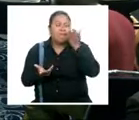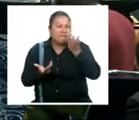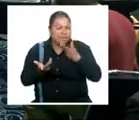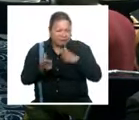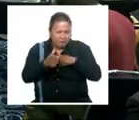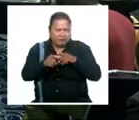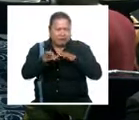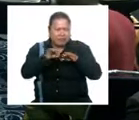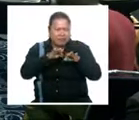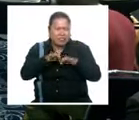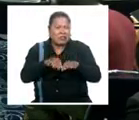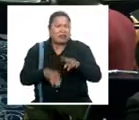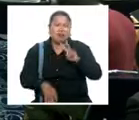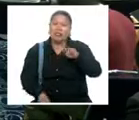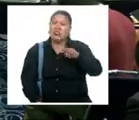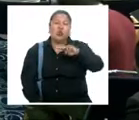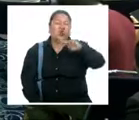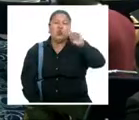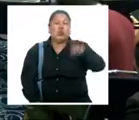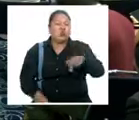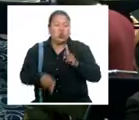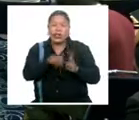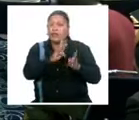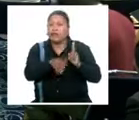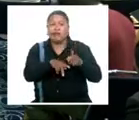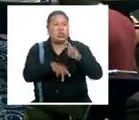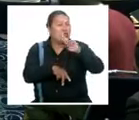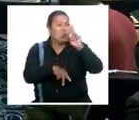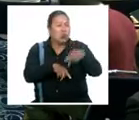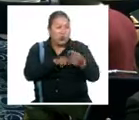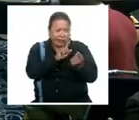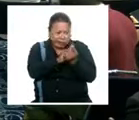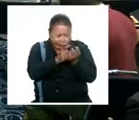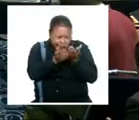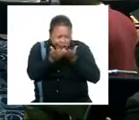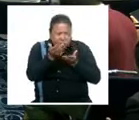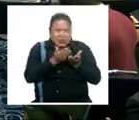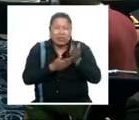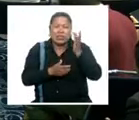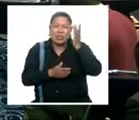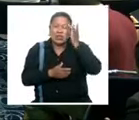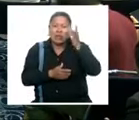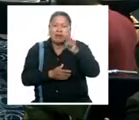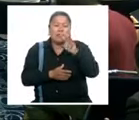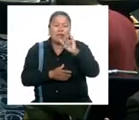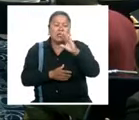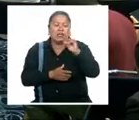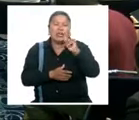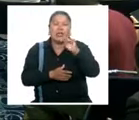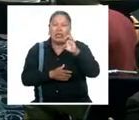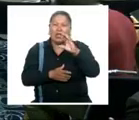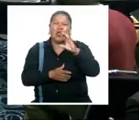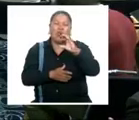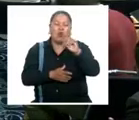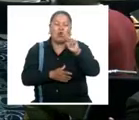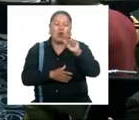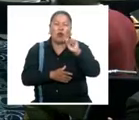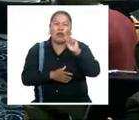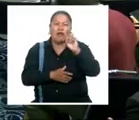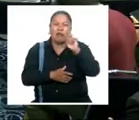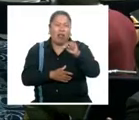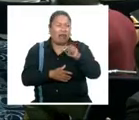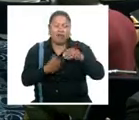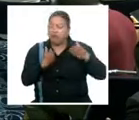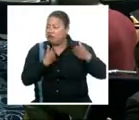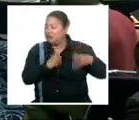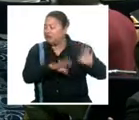nunca se platicó con ellos, nunca se dialogó con ellos en San Vicente o San Vicente Coatlán. Se les